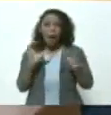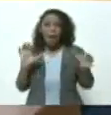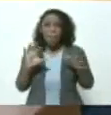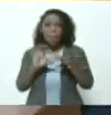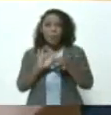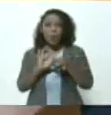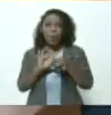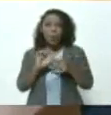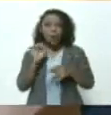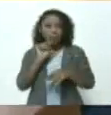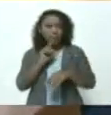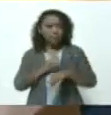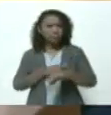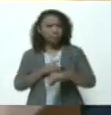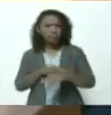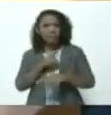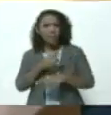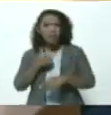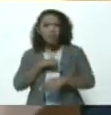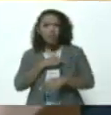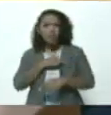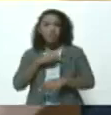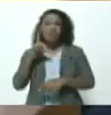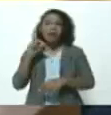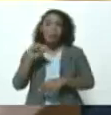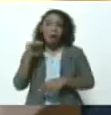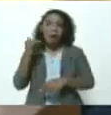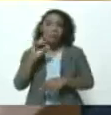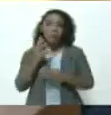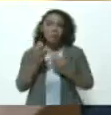momento todos estamos también